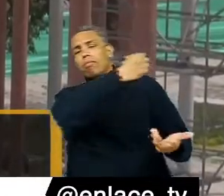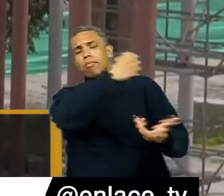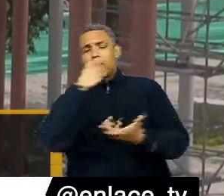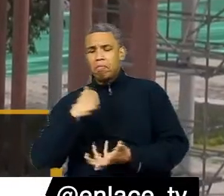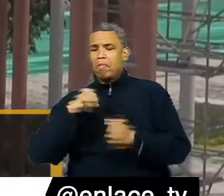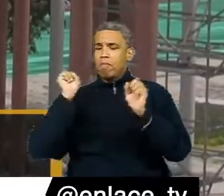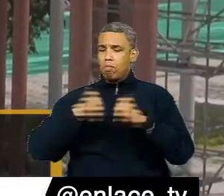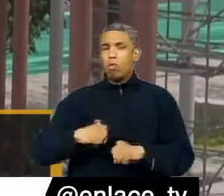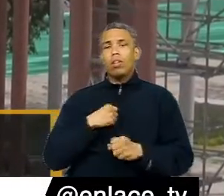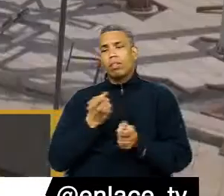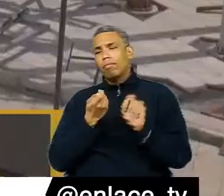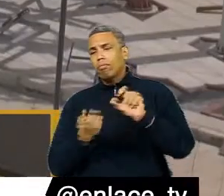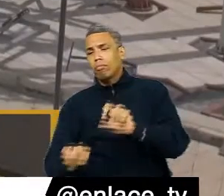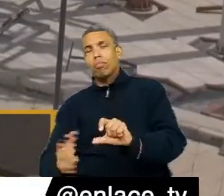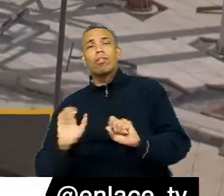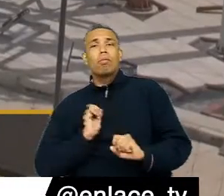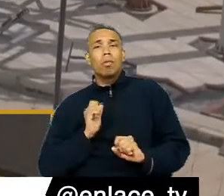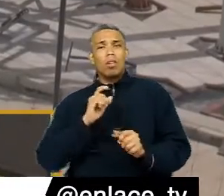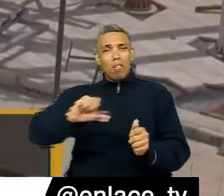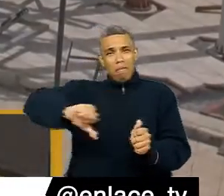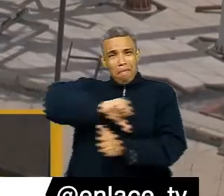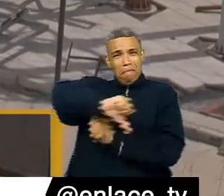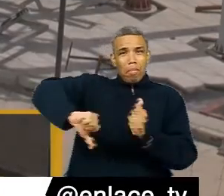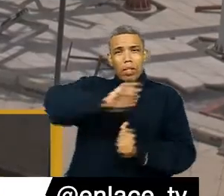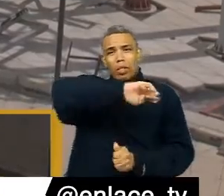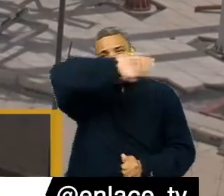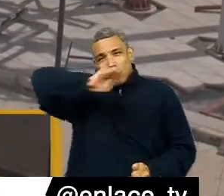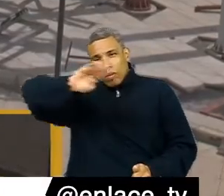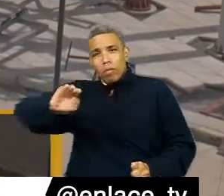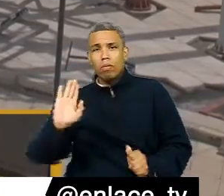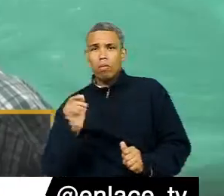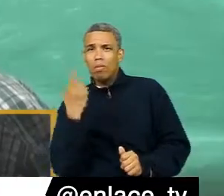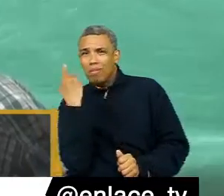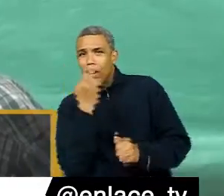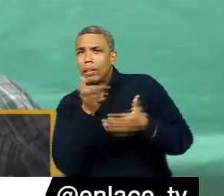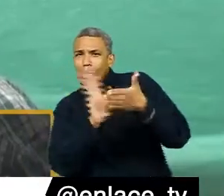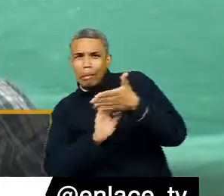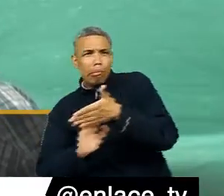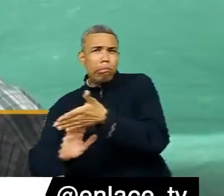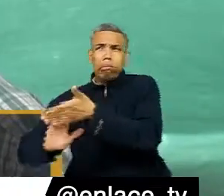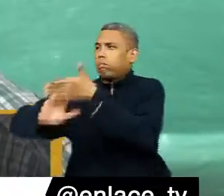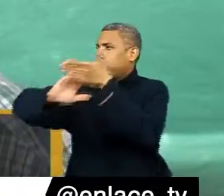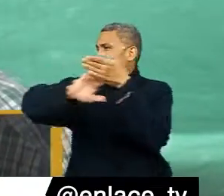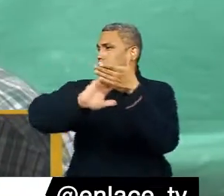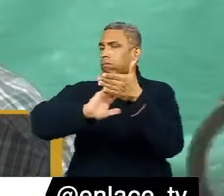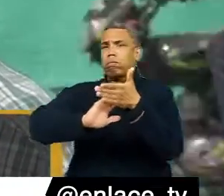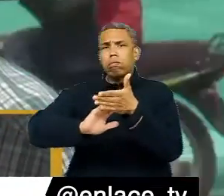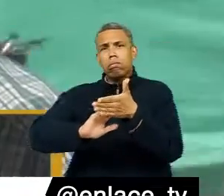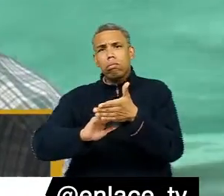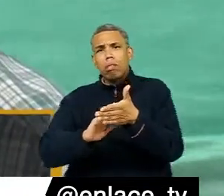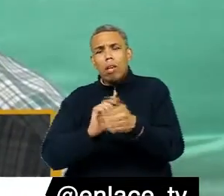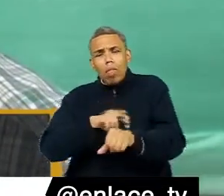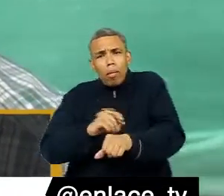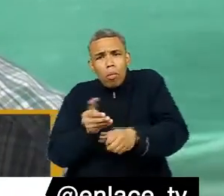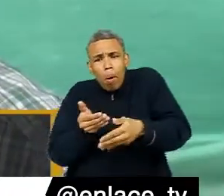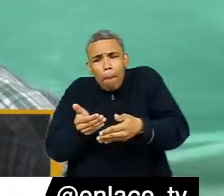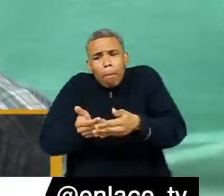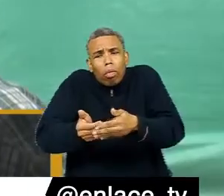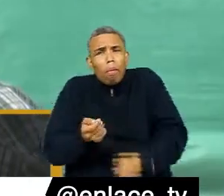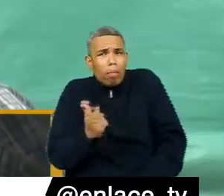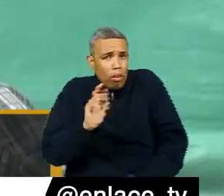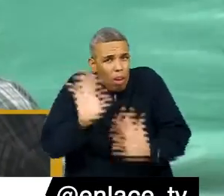en un 70% y según él faltan detalles pequeños para culminarla. Ya hace tiempito, Pedro, que está la